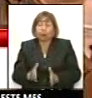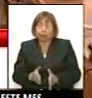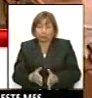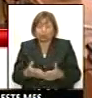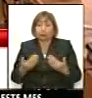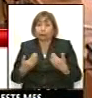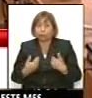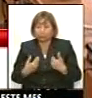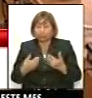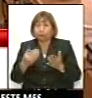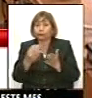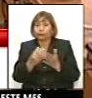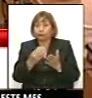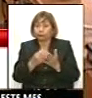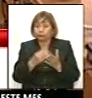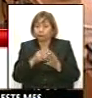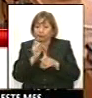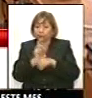un curso.